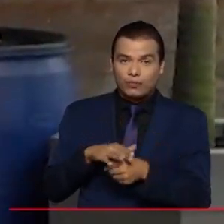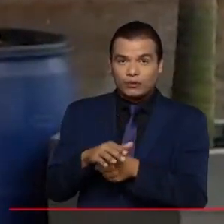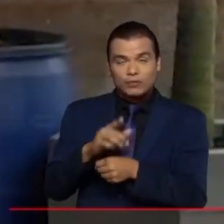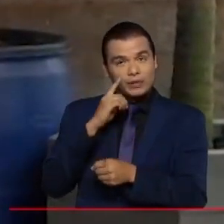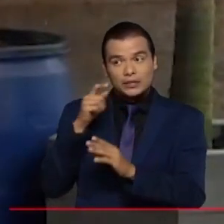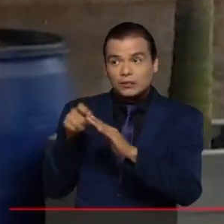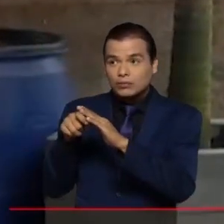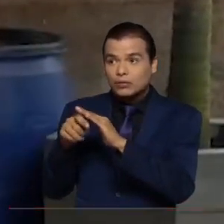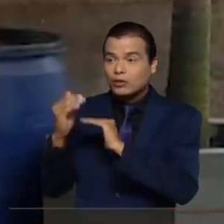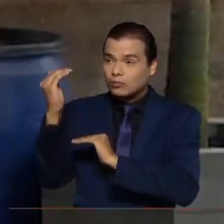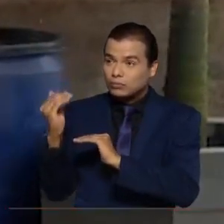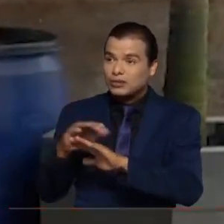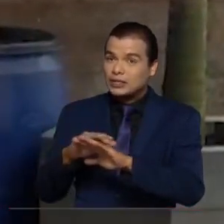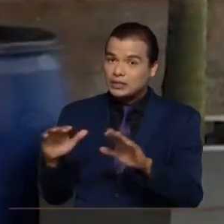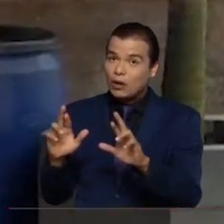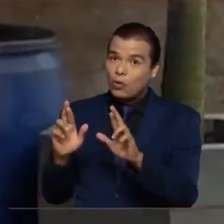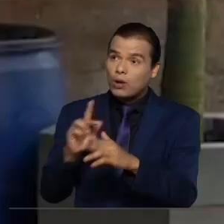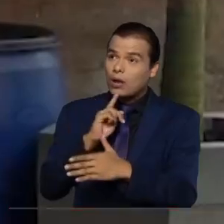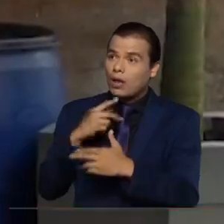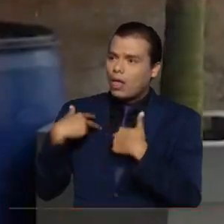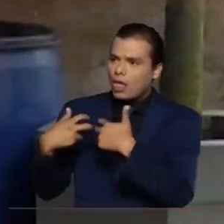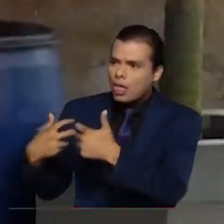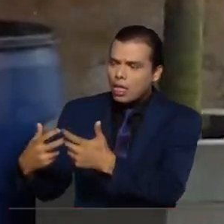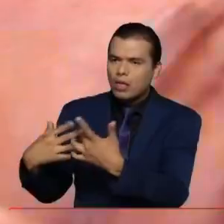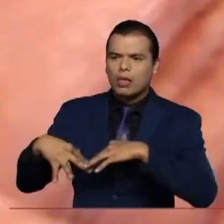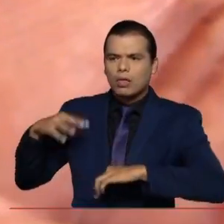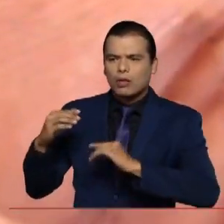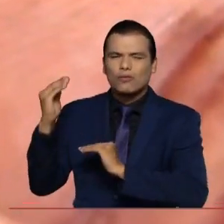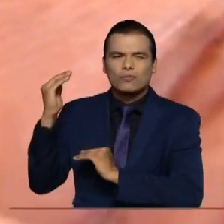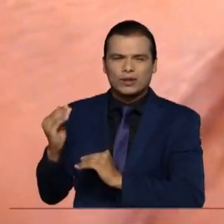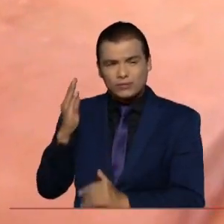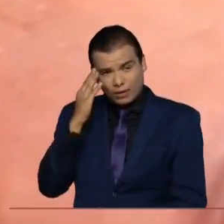suceda con las extorsiones y hurtos. En lo corrido de ese año,